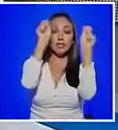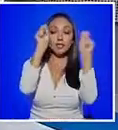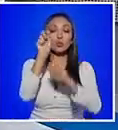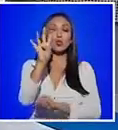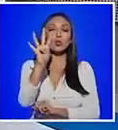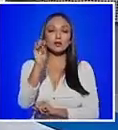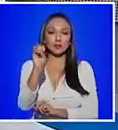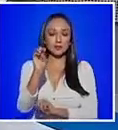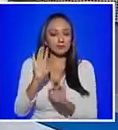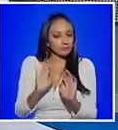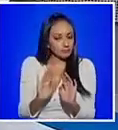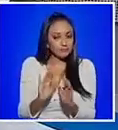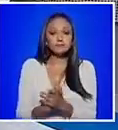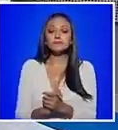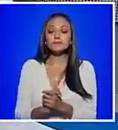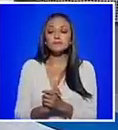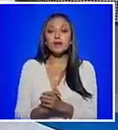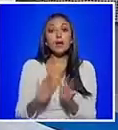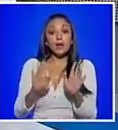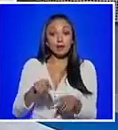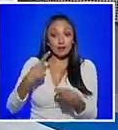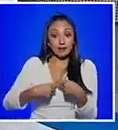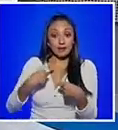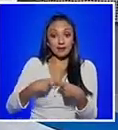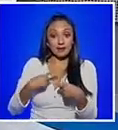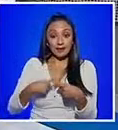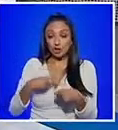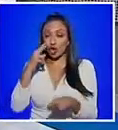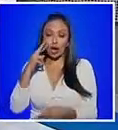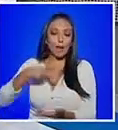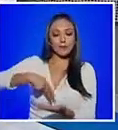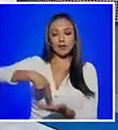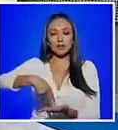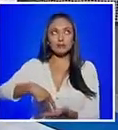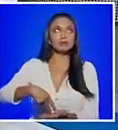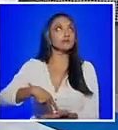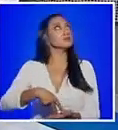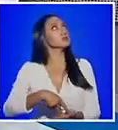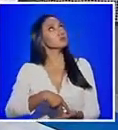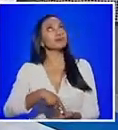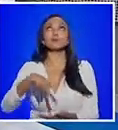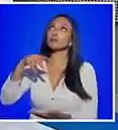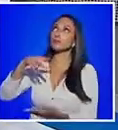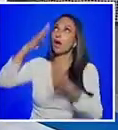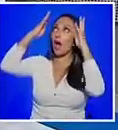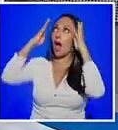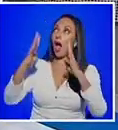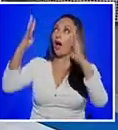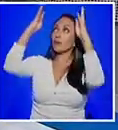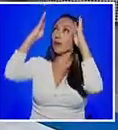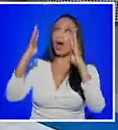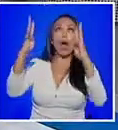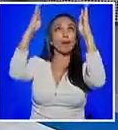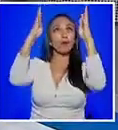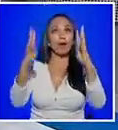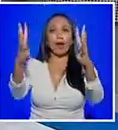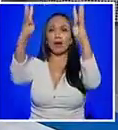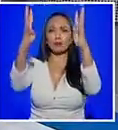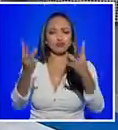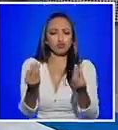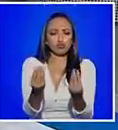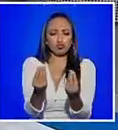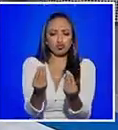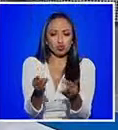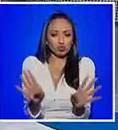y ahora les contamos que circular por Quito es ver cables que cuelgan de los postes por todo lado. Muchos de ellos ya